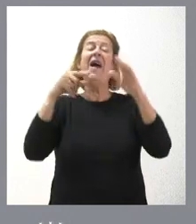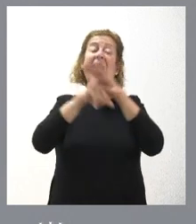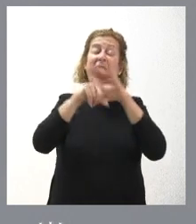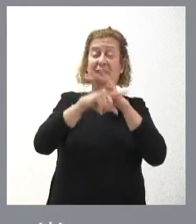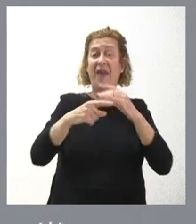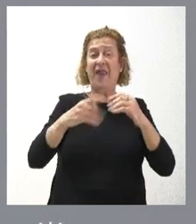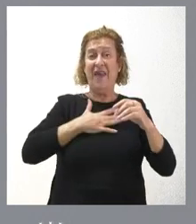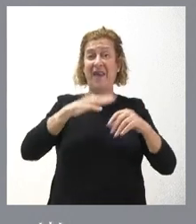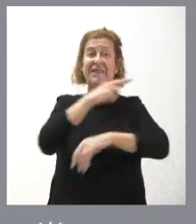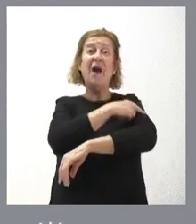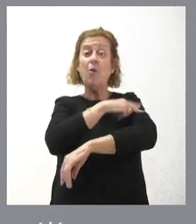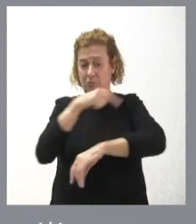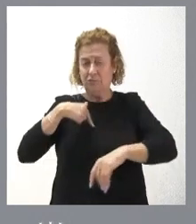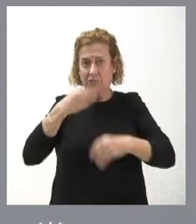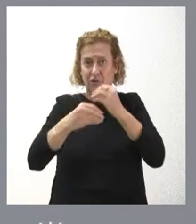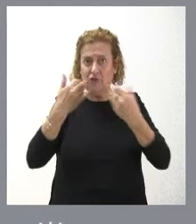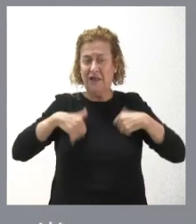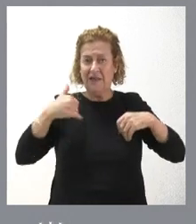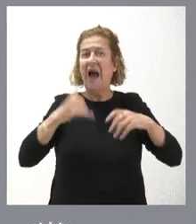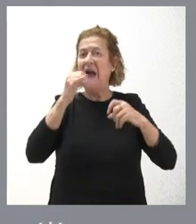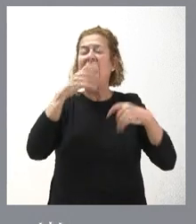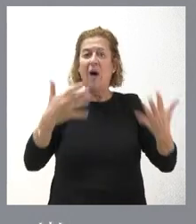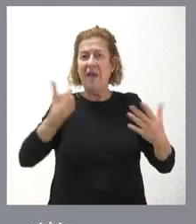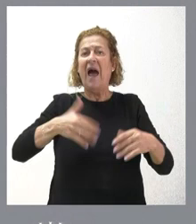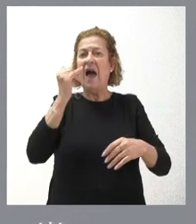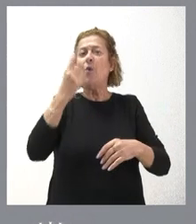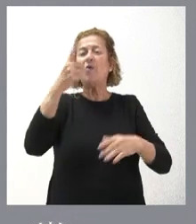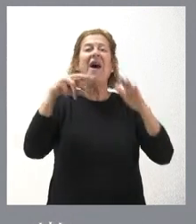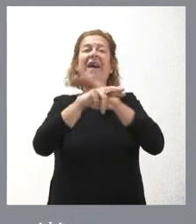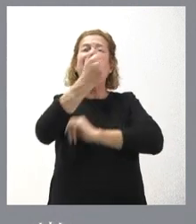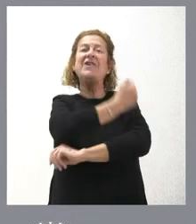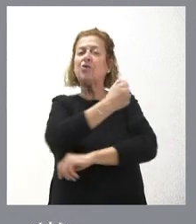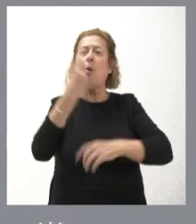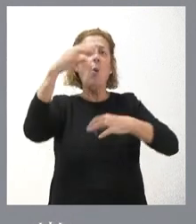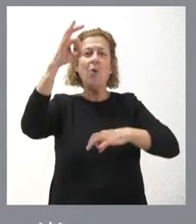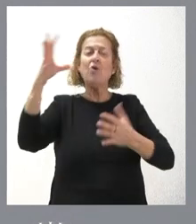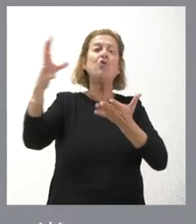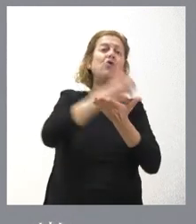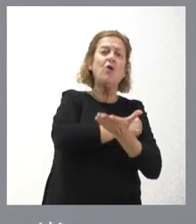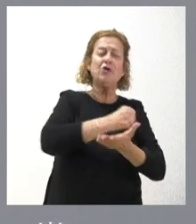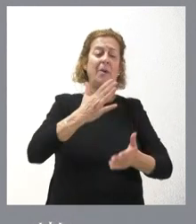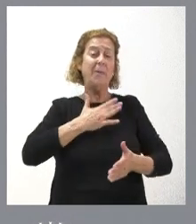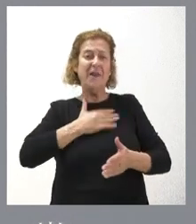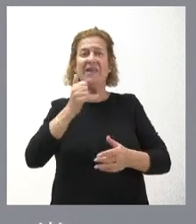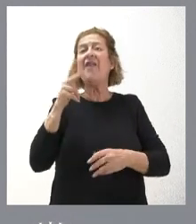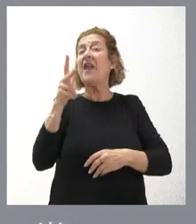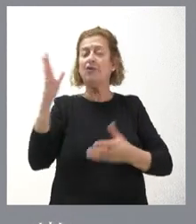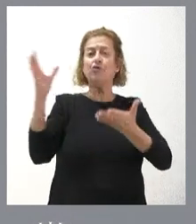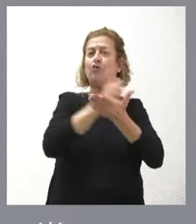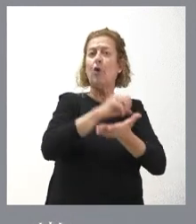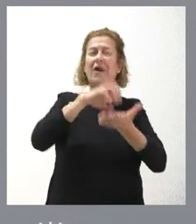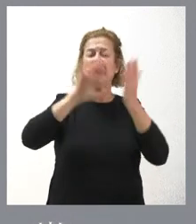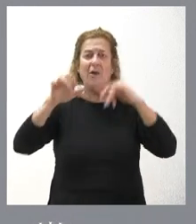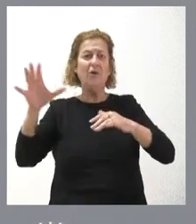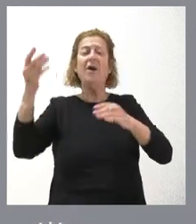salud Ya lo hemos hecho y por tanto tenemos un registro único de todos los bienes y derechos de la comunidad Autónoma que incorpora todo el